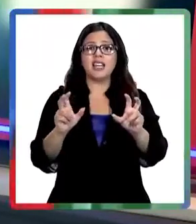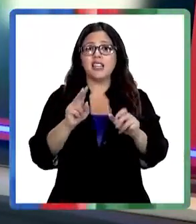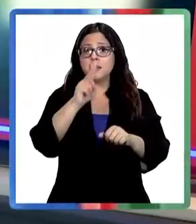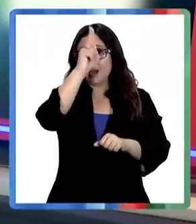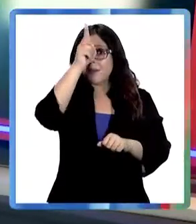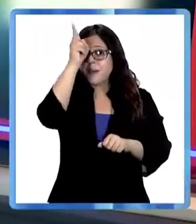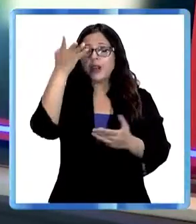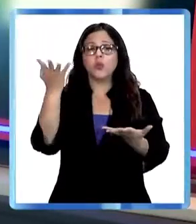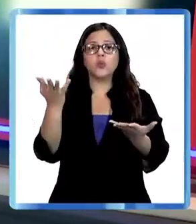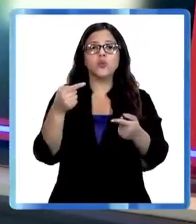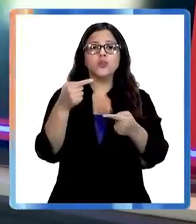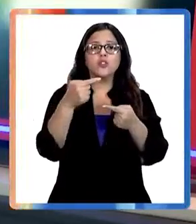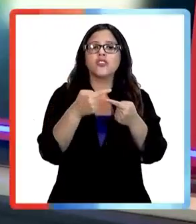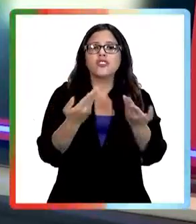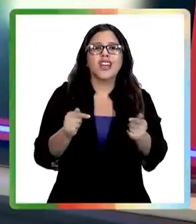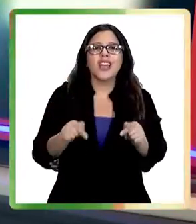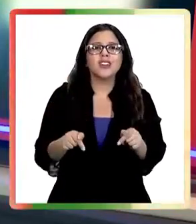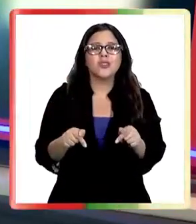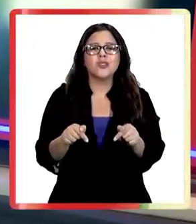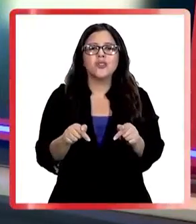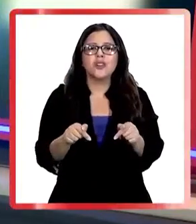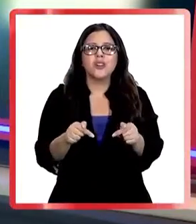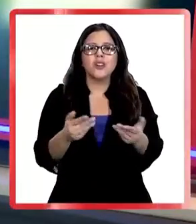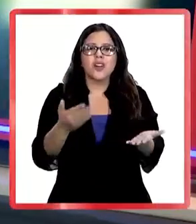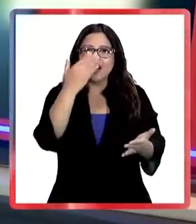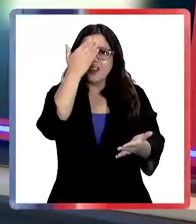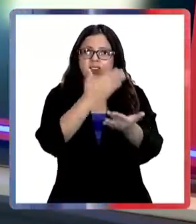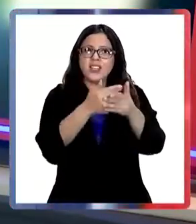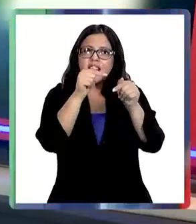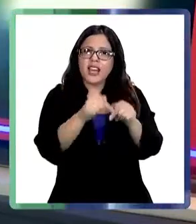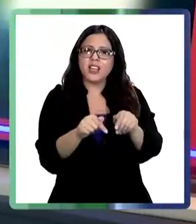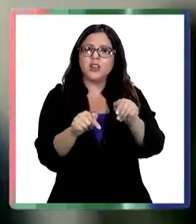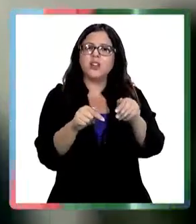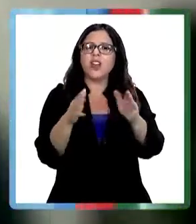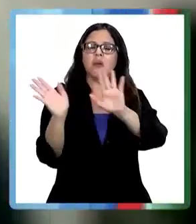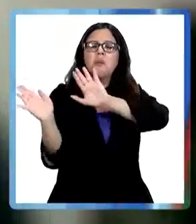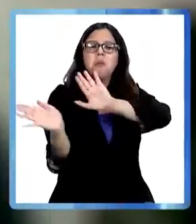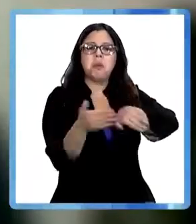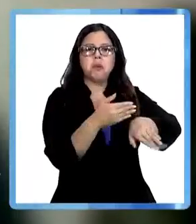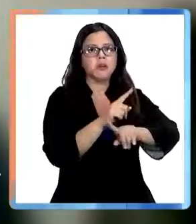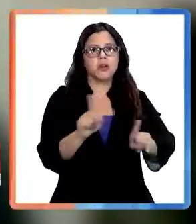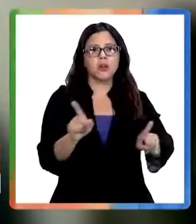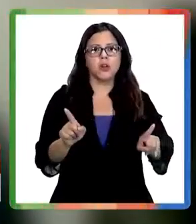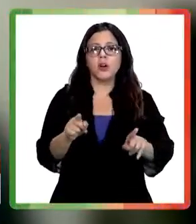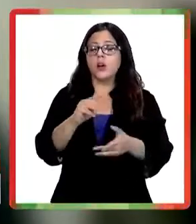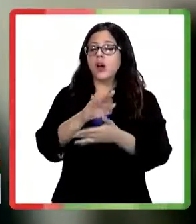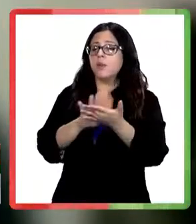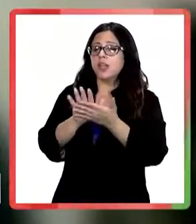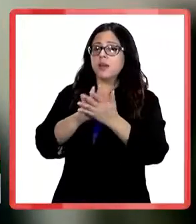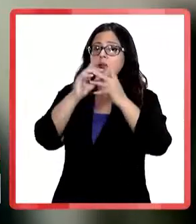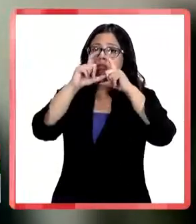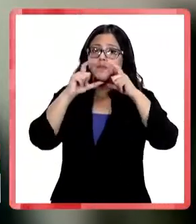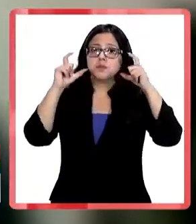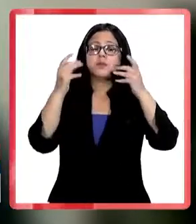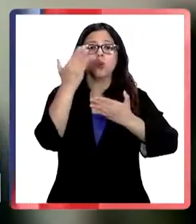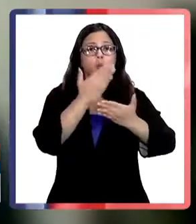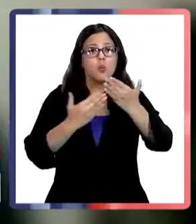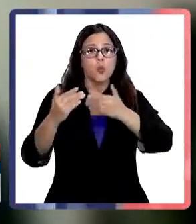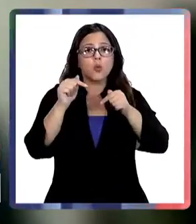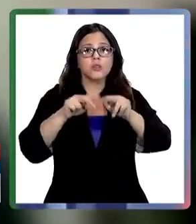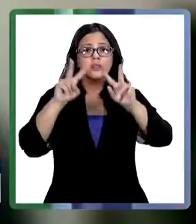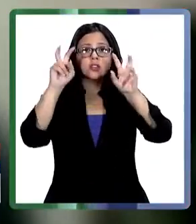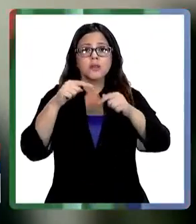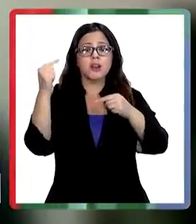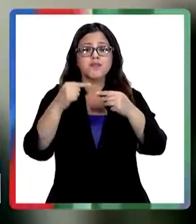Perú, es decir, esto no podemos definitivamente, frente a esto, bajar la guardia. Cuando uno usa mascarilla, cuando uno se protege y usa medidas